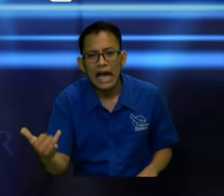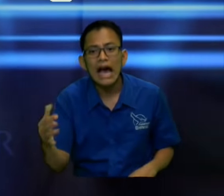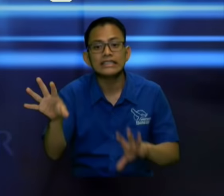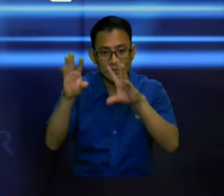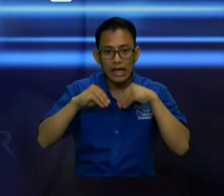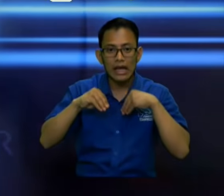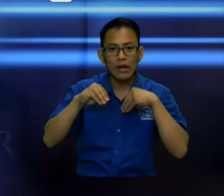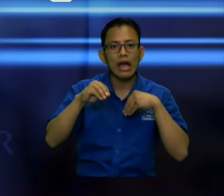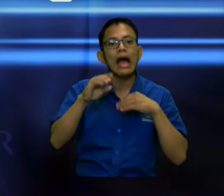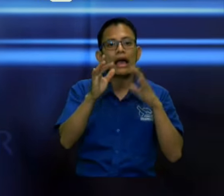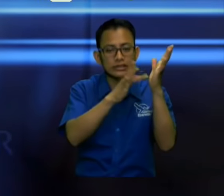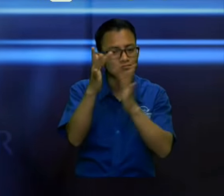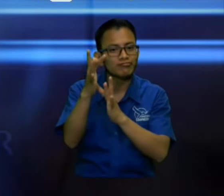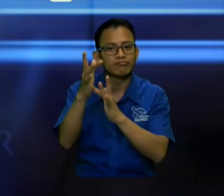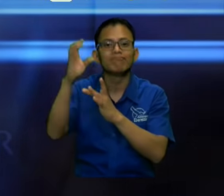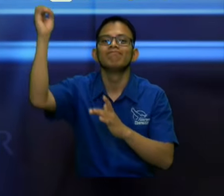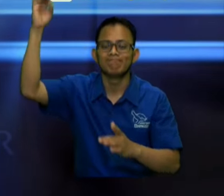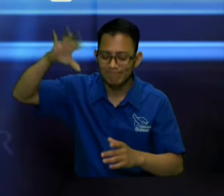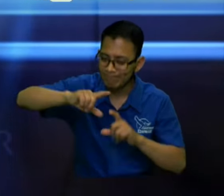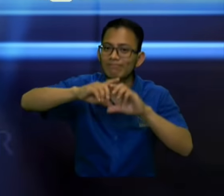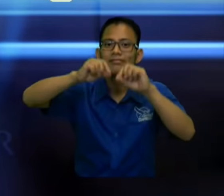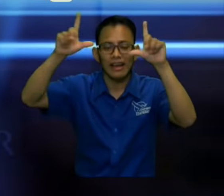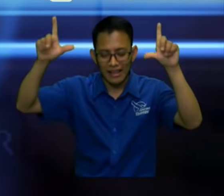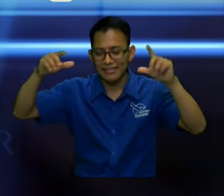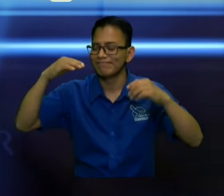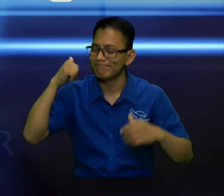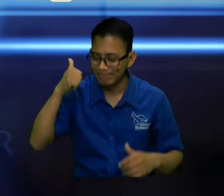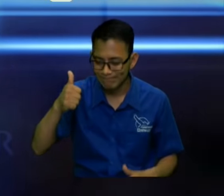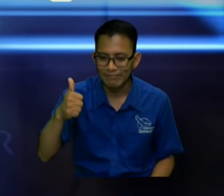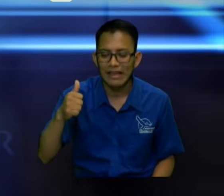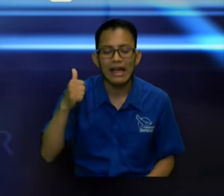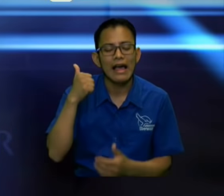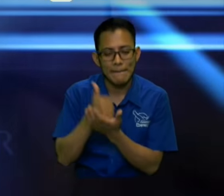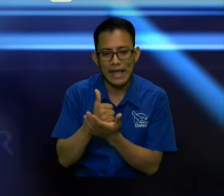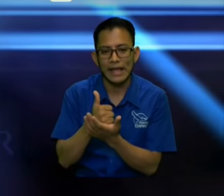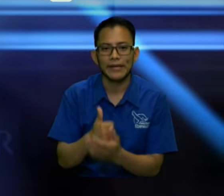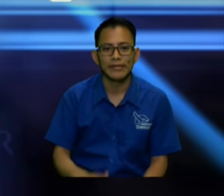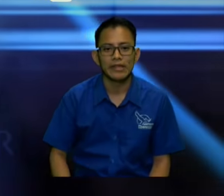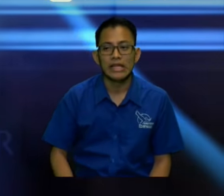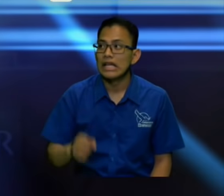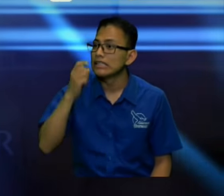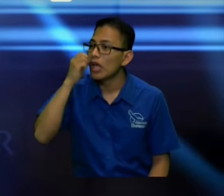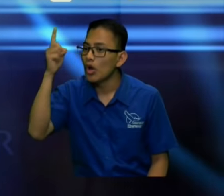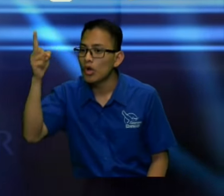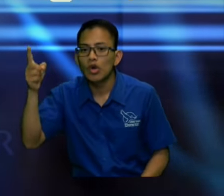Qué bendicionota esa, ¿verdad? Ahí el Señor nos hizo.